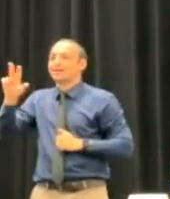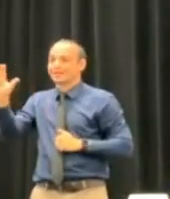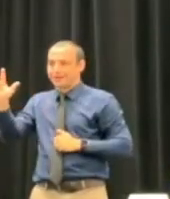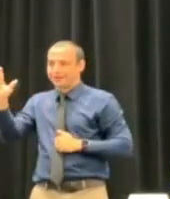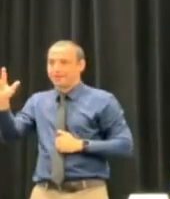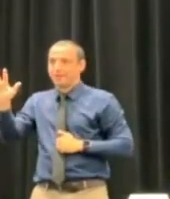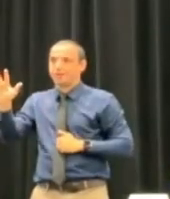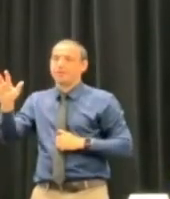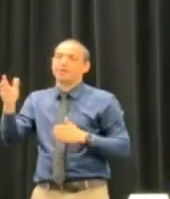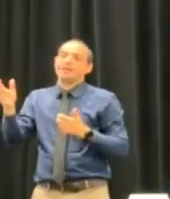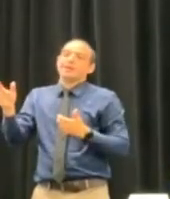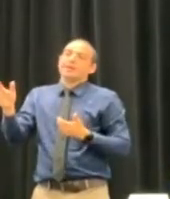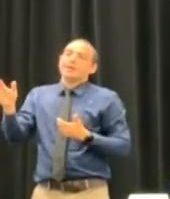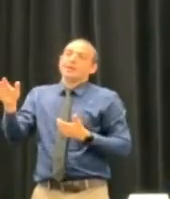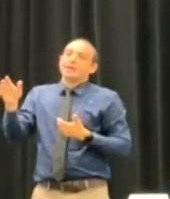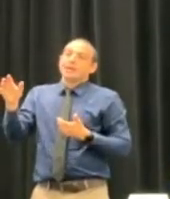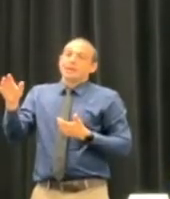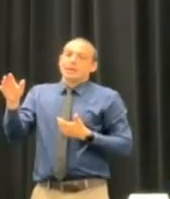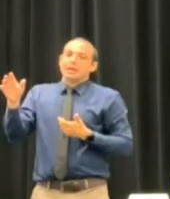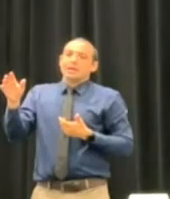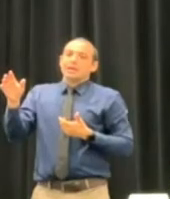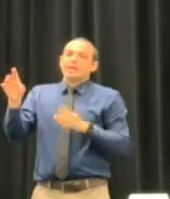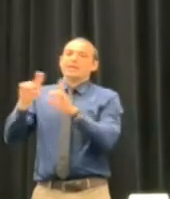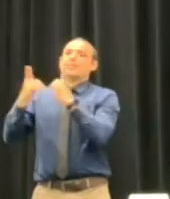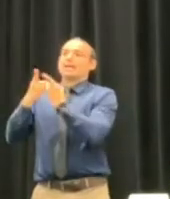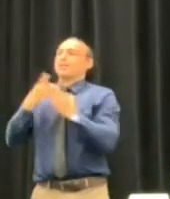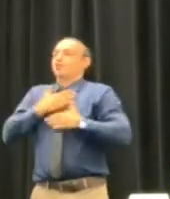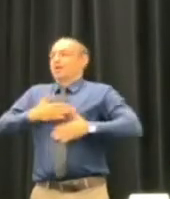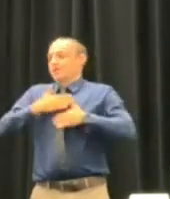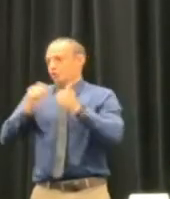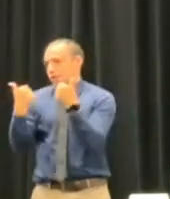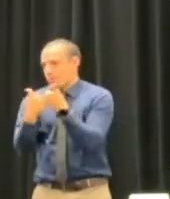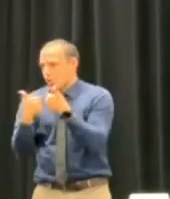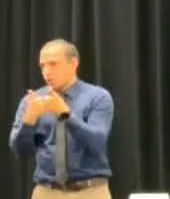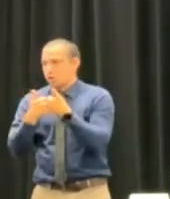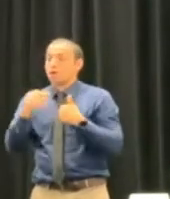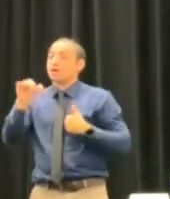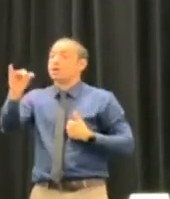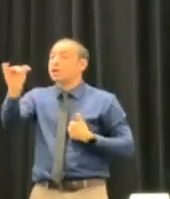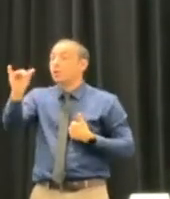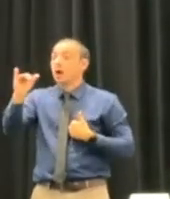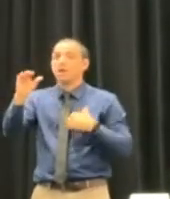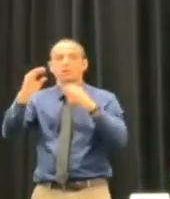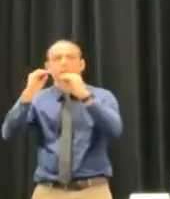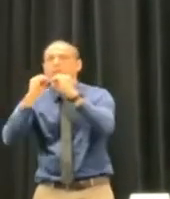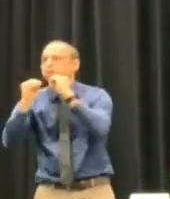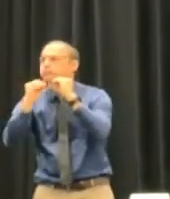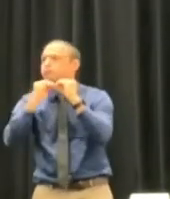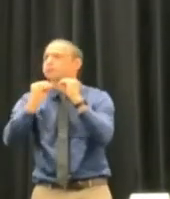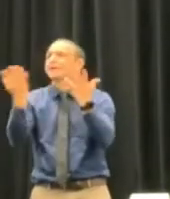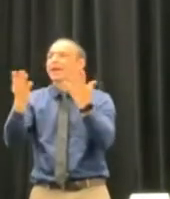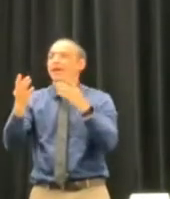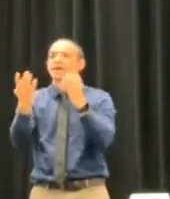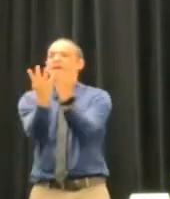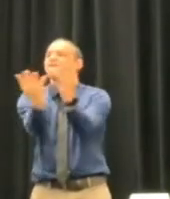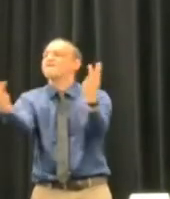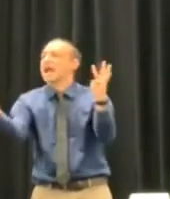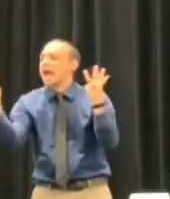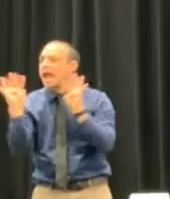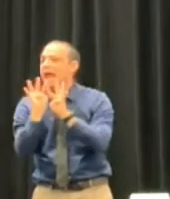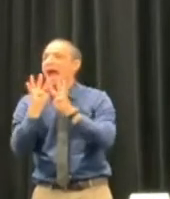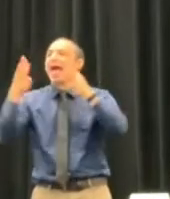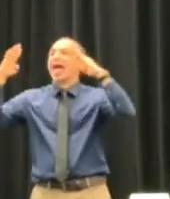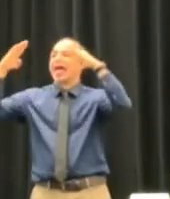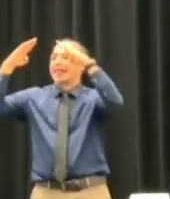y segundo como dijo la secretaria la mayor parte de estas remodelaciones son verjas techos acanalados